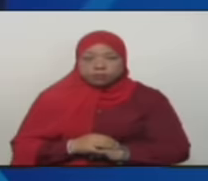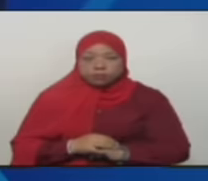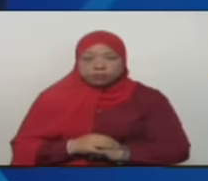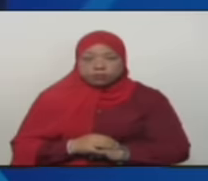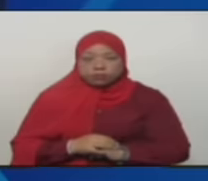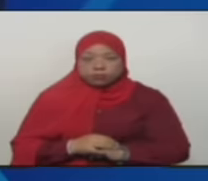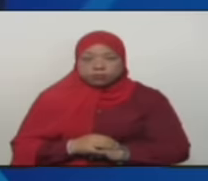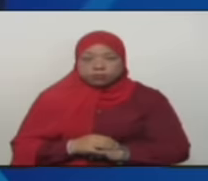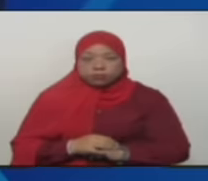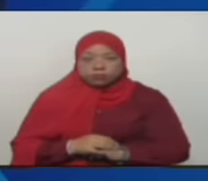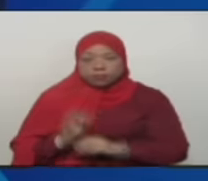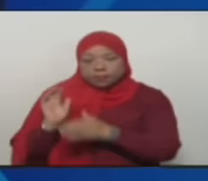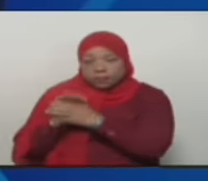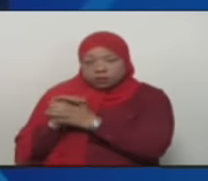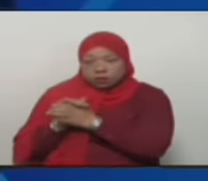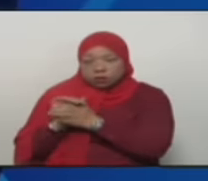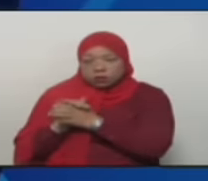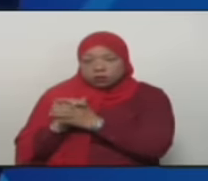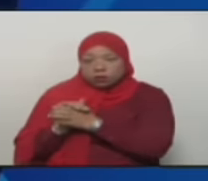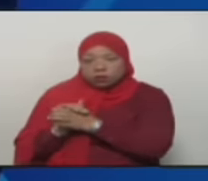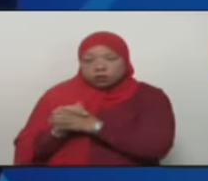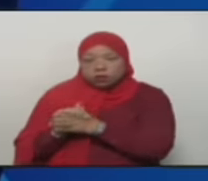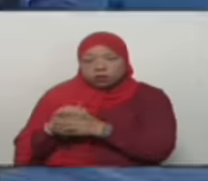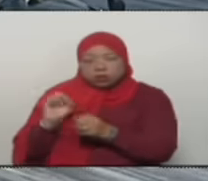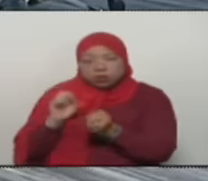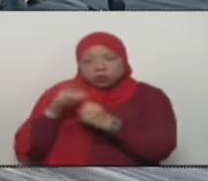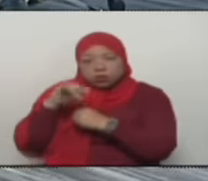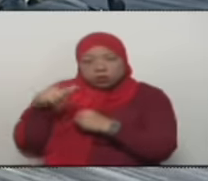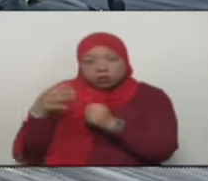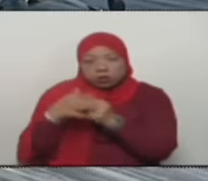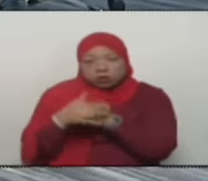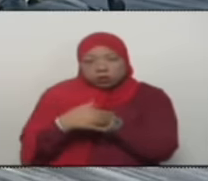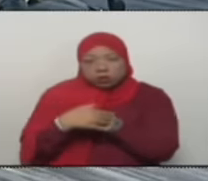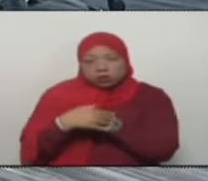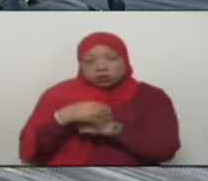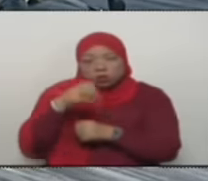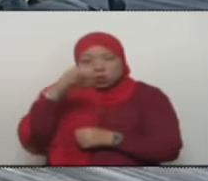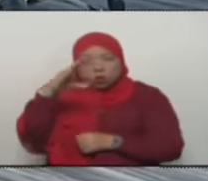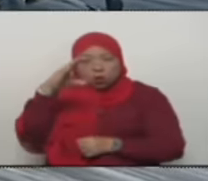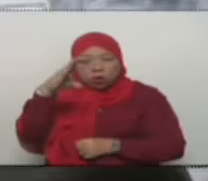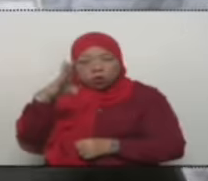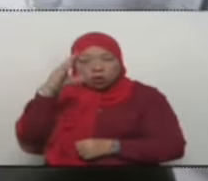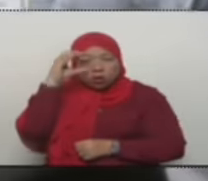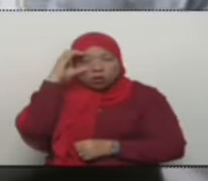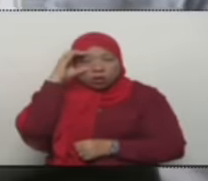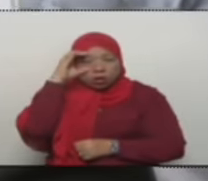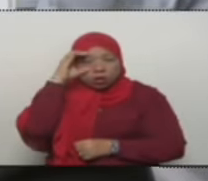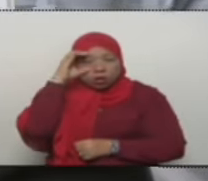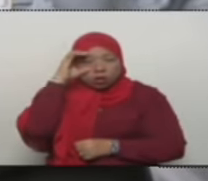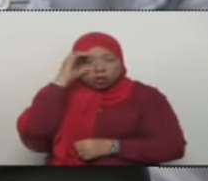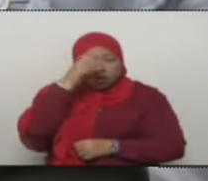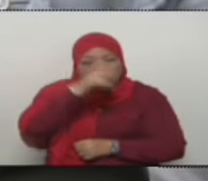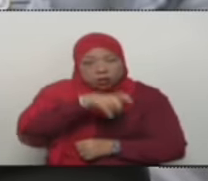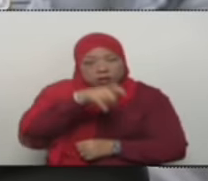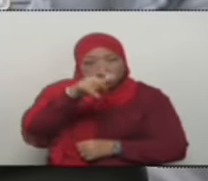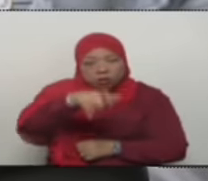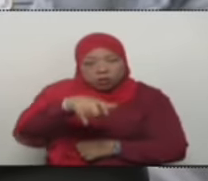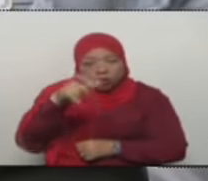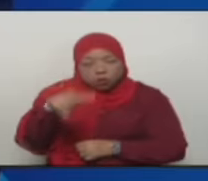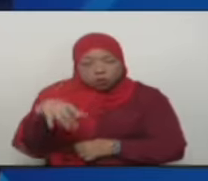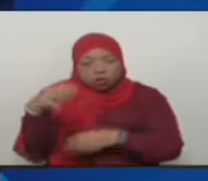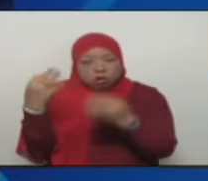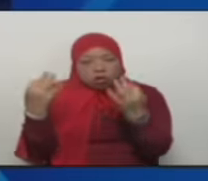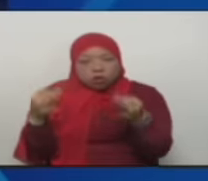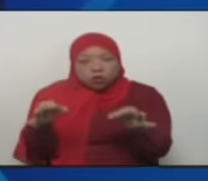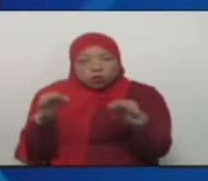compañero doctor Jorge Rodríguez Bori, conozco gente